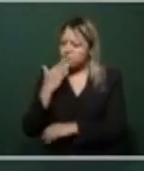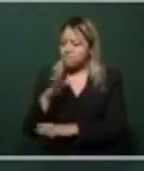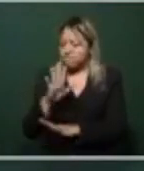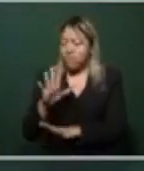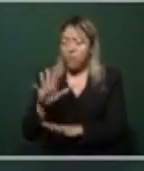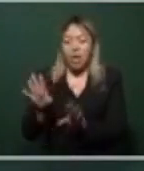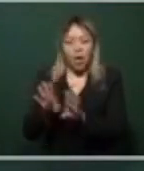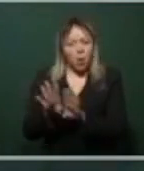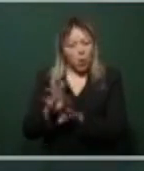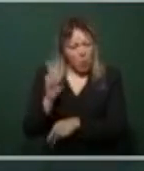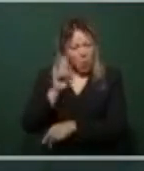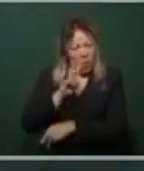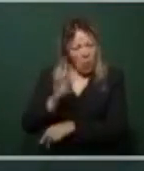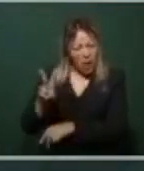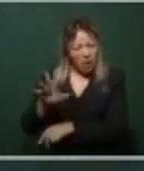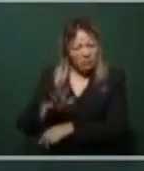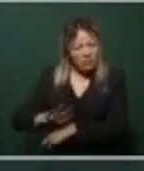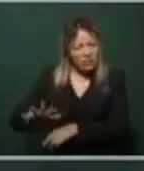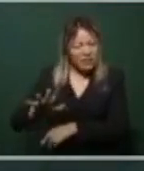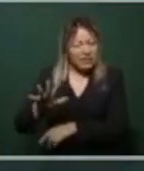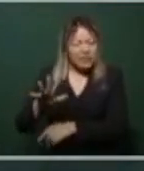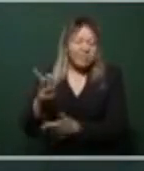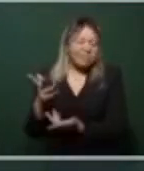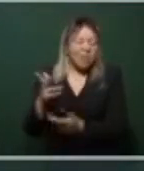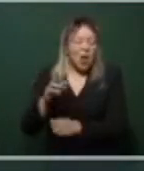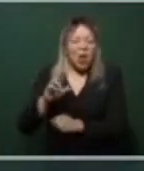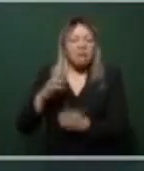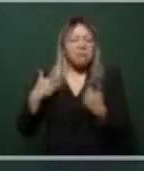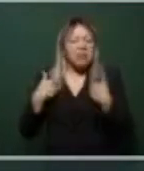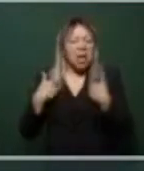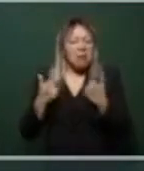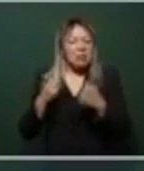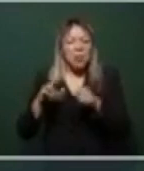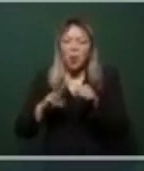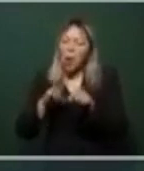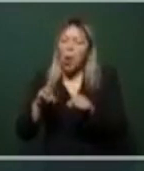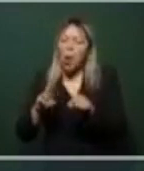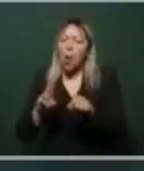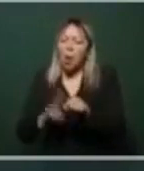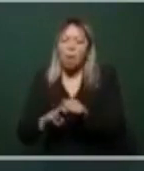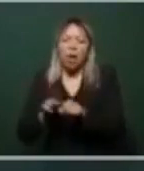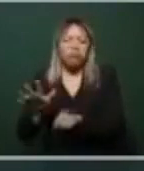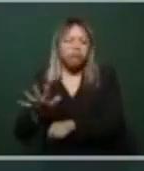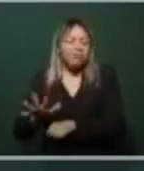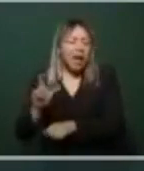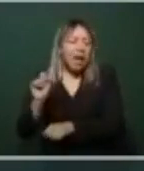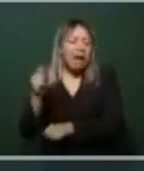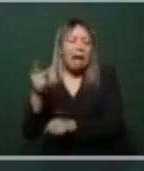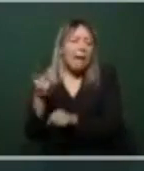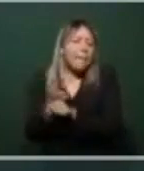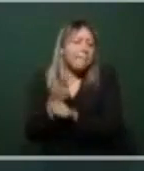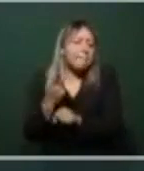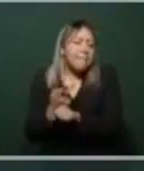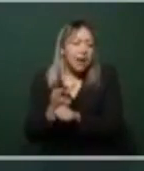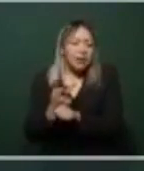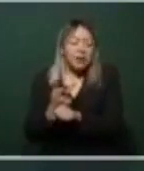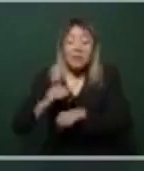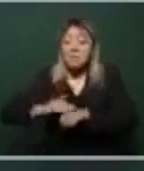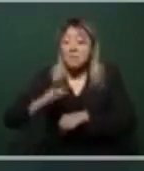entendiendo de que son circunstancias que se presentan, sobre todo por